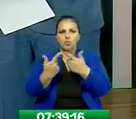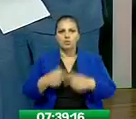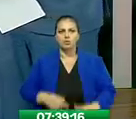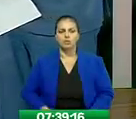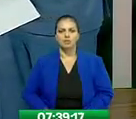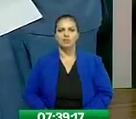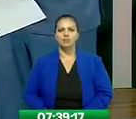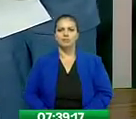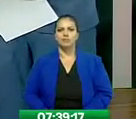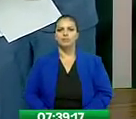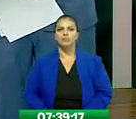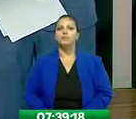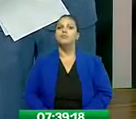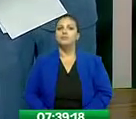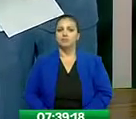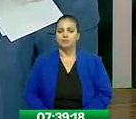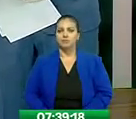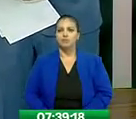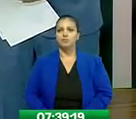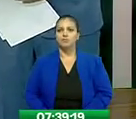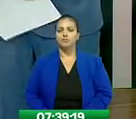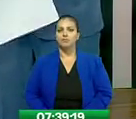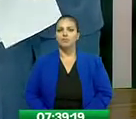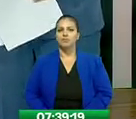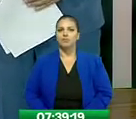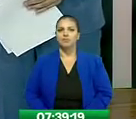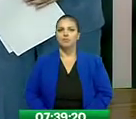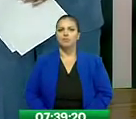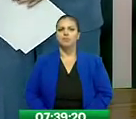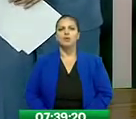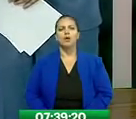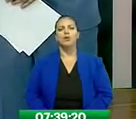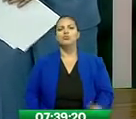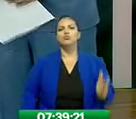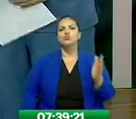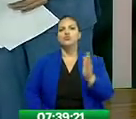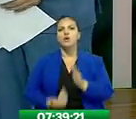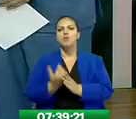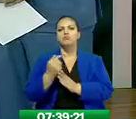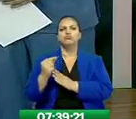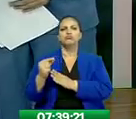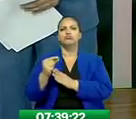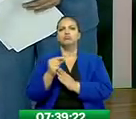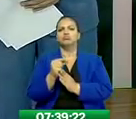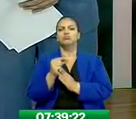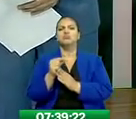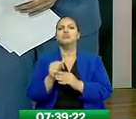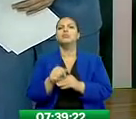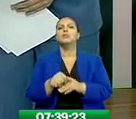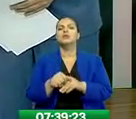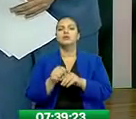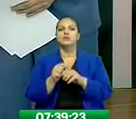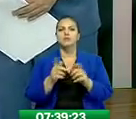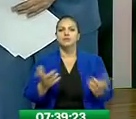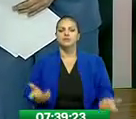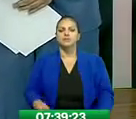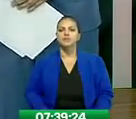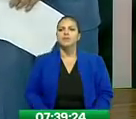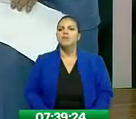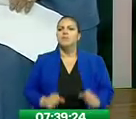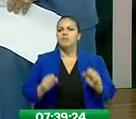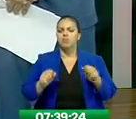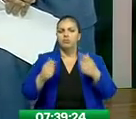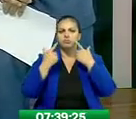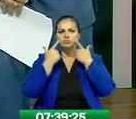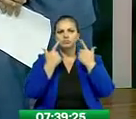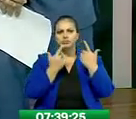estimado? Mediante la instalación de un software. Así que vamos a ver, me parece que es una buena opción y una muy buena idea. Precisamente tenemos